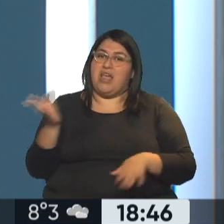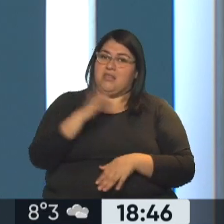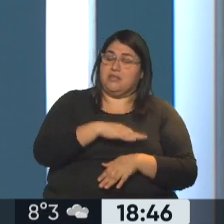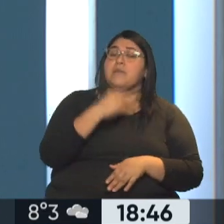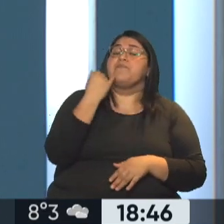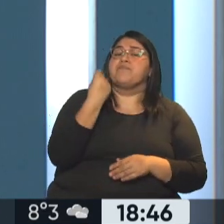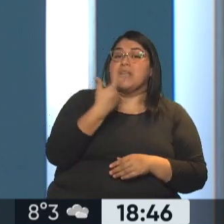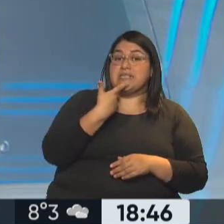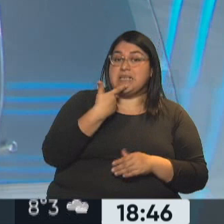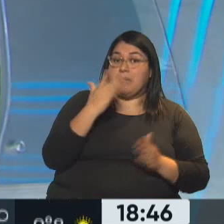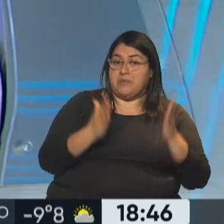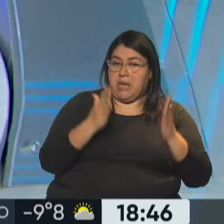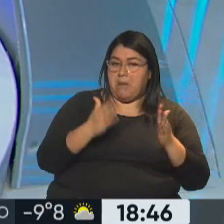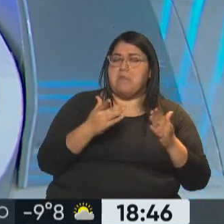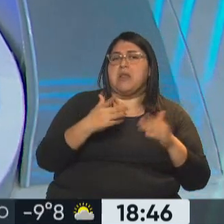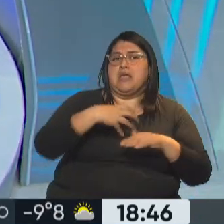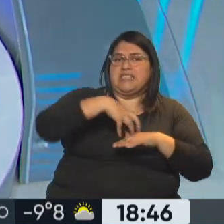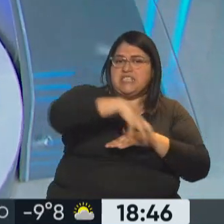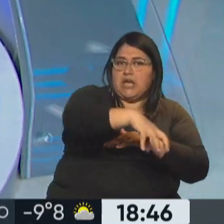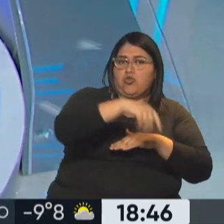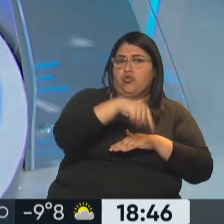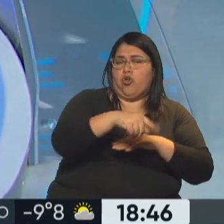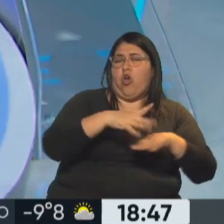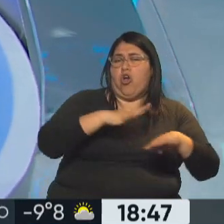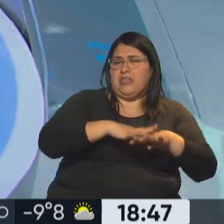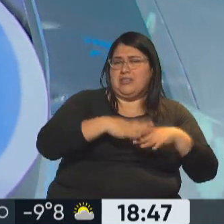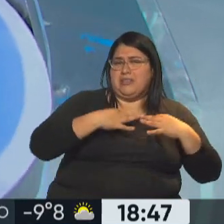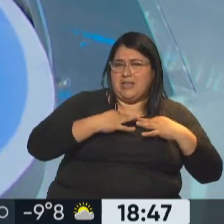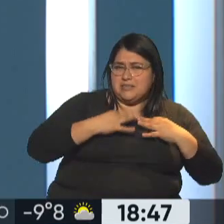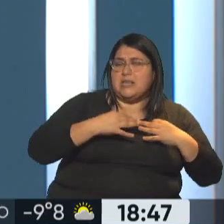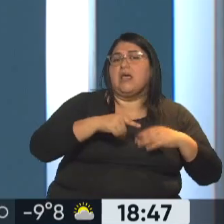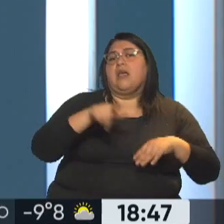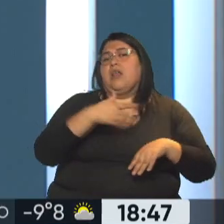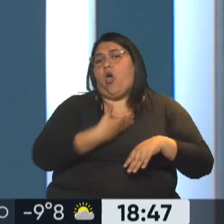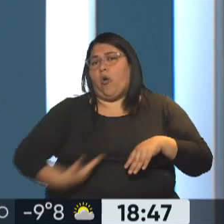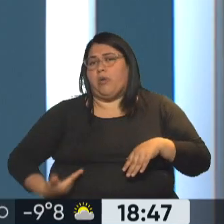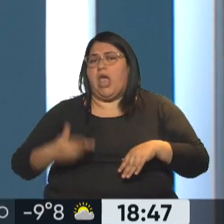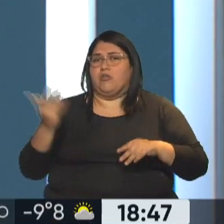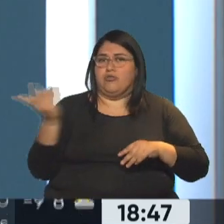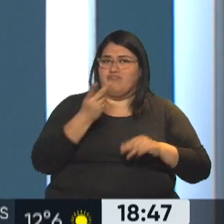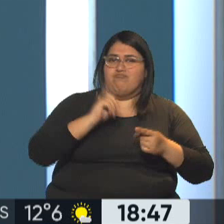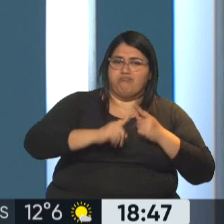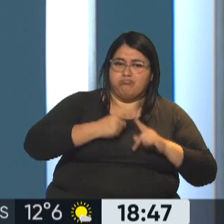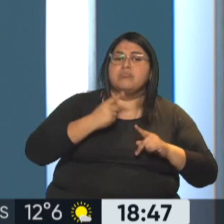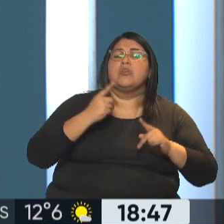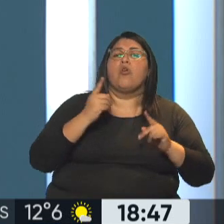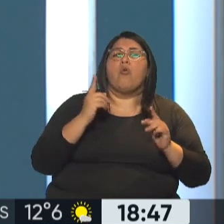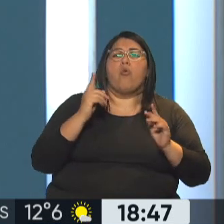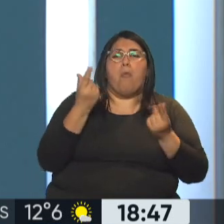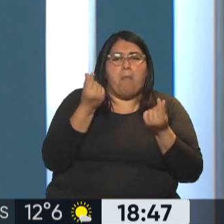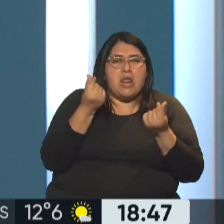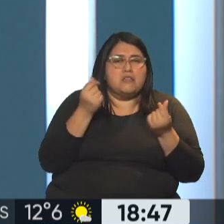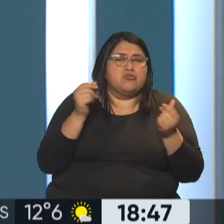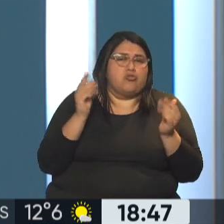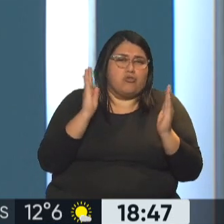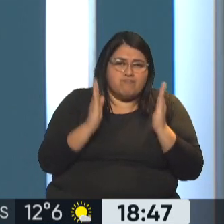acordado entre el sector textil y entre el gobierno, se había acordado un paquete de precios